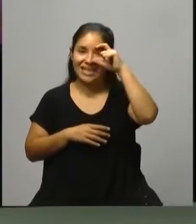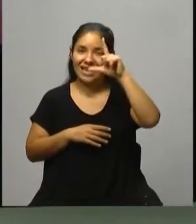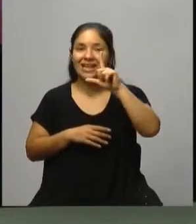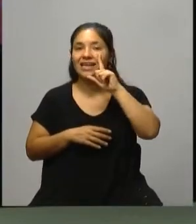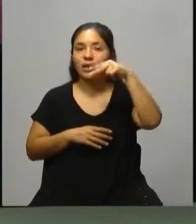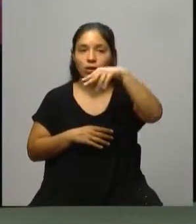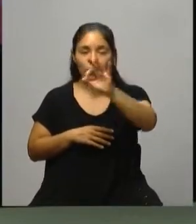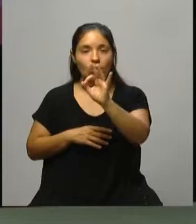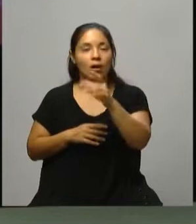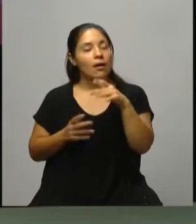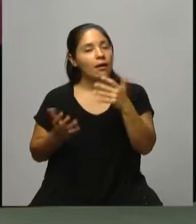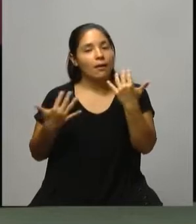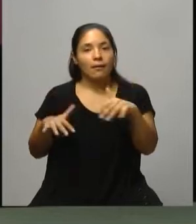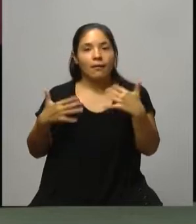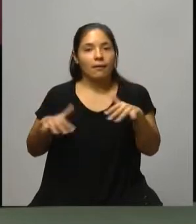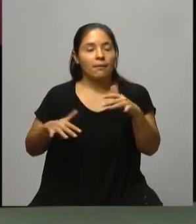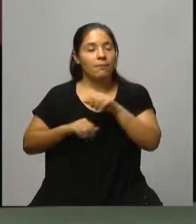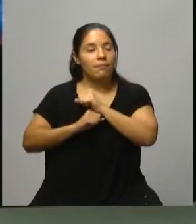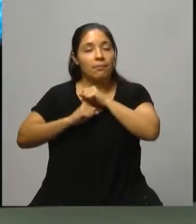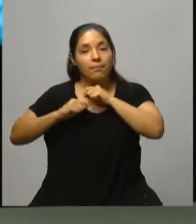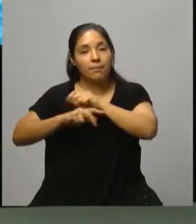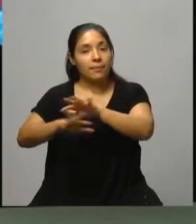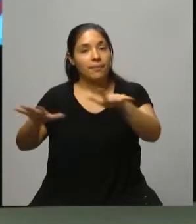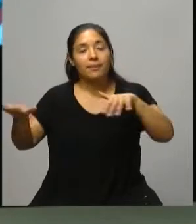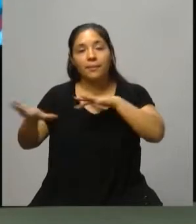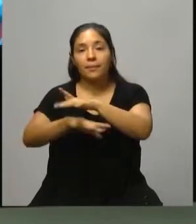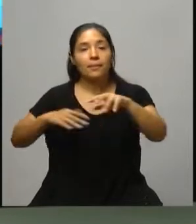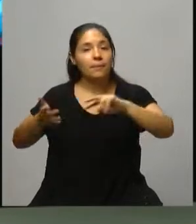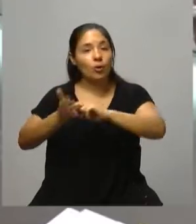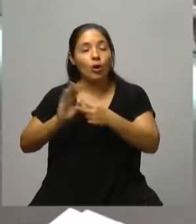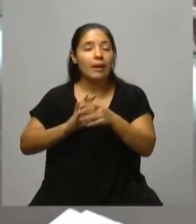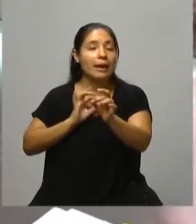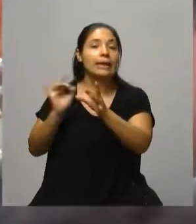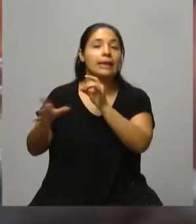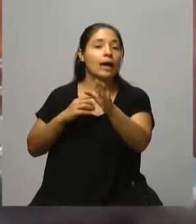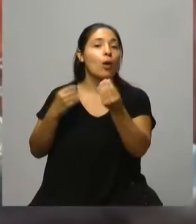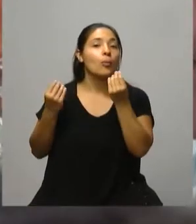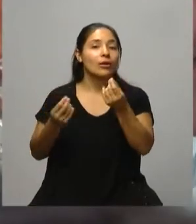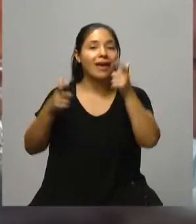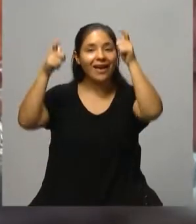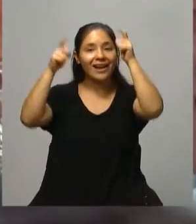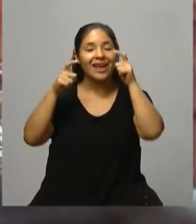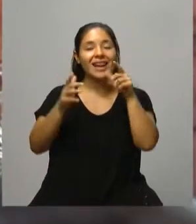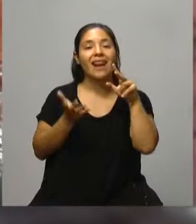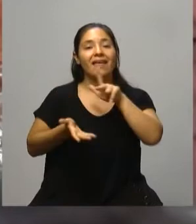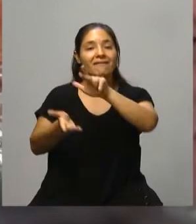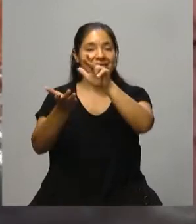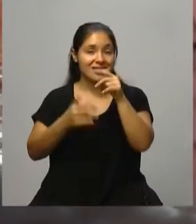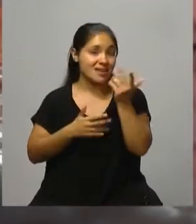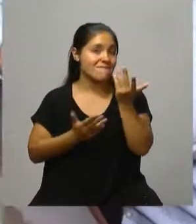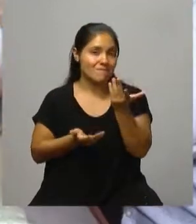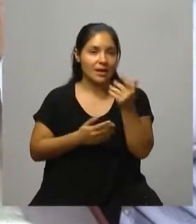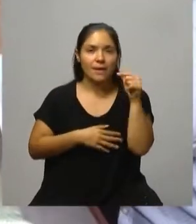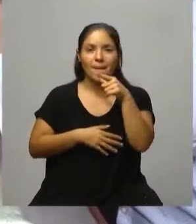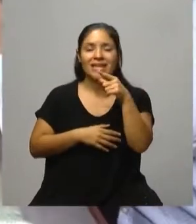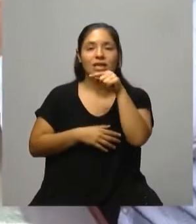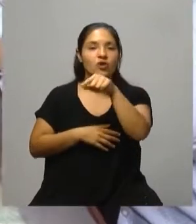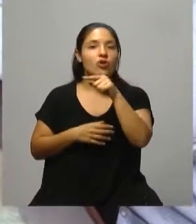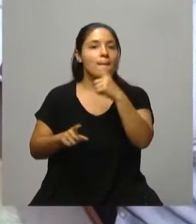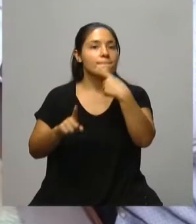sigue siendo, a pesar de que está siendo diputado en el nivel y tener una figura muy importante,